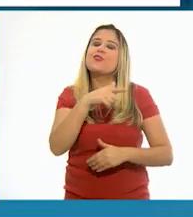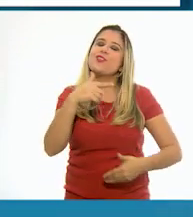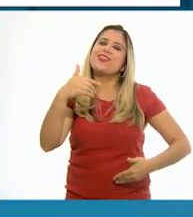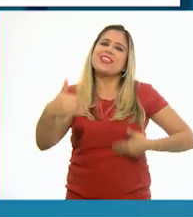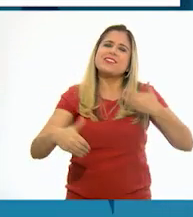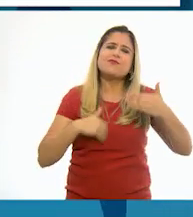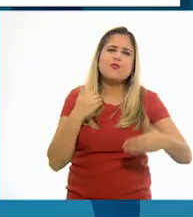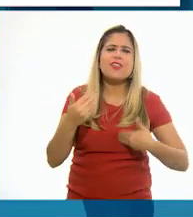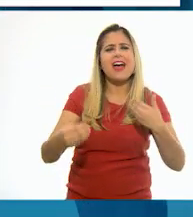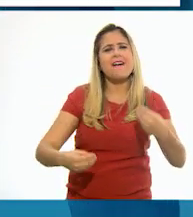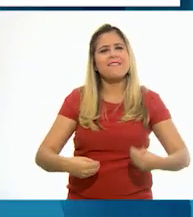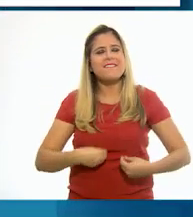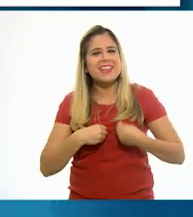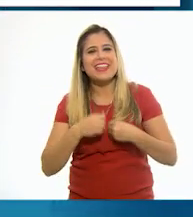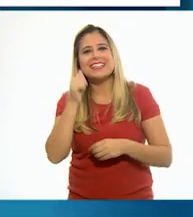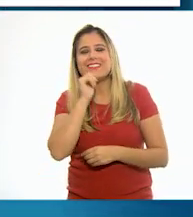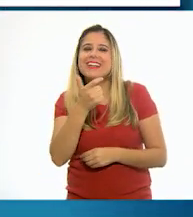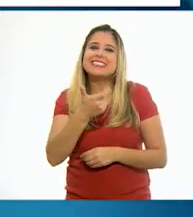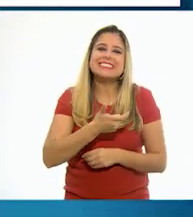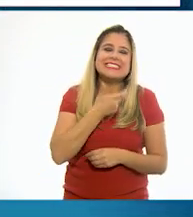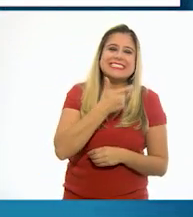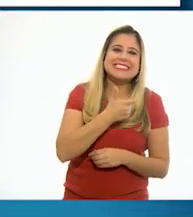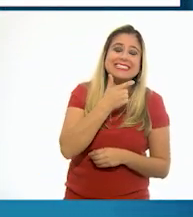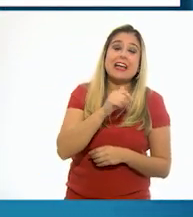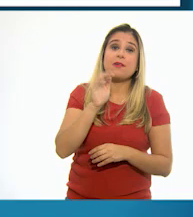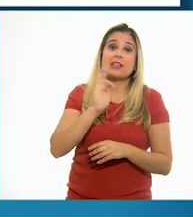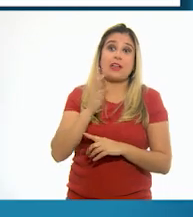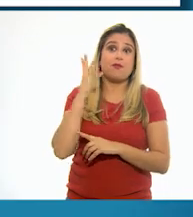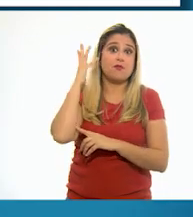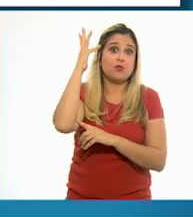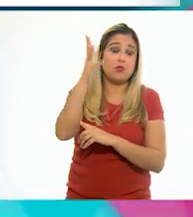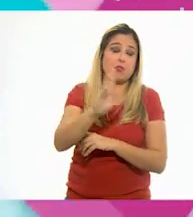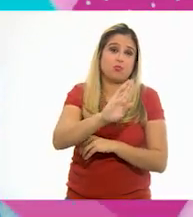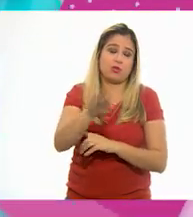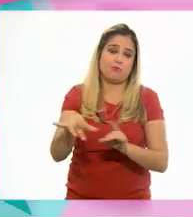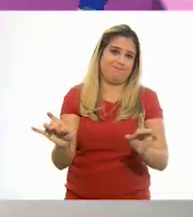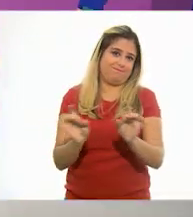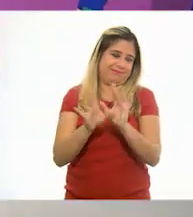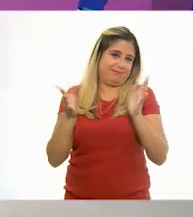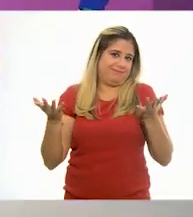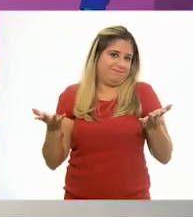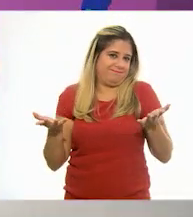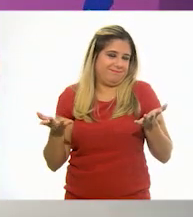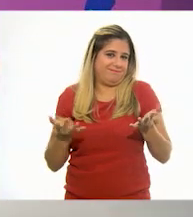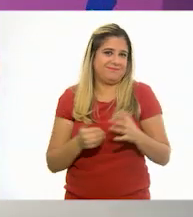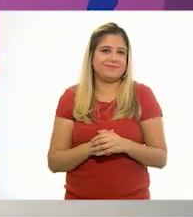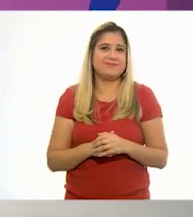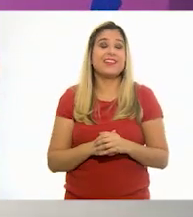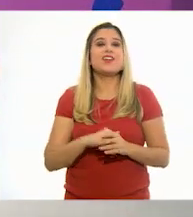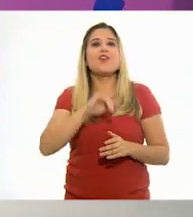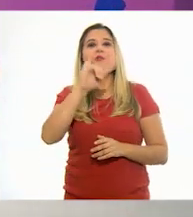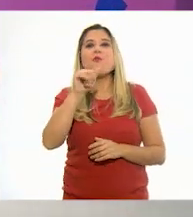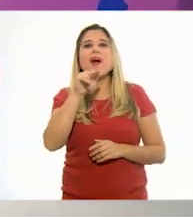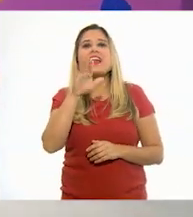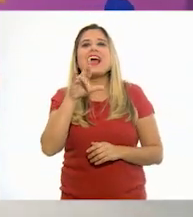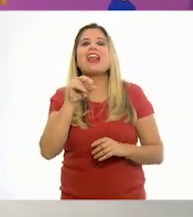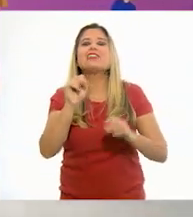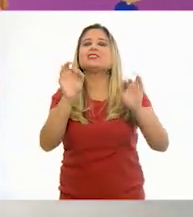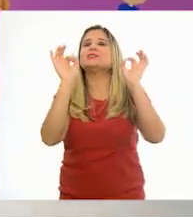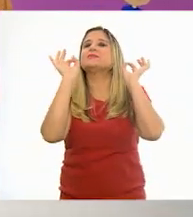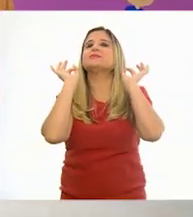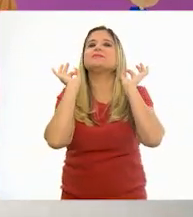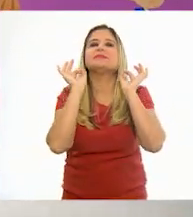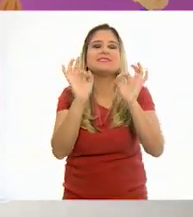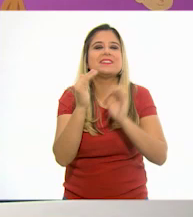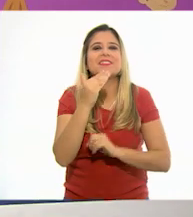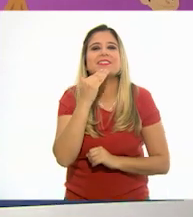vida y cada detalle de ella porque tarde o temprano pues nos vamos a morir. Juan Carlos, muy bien.